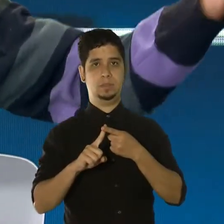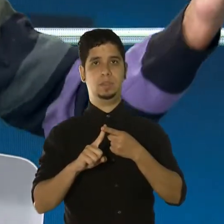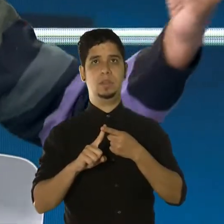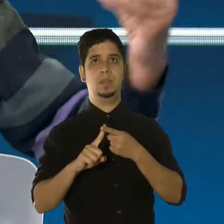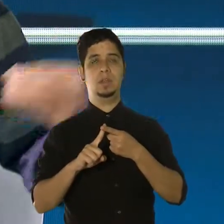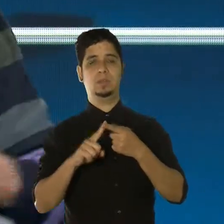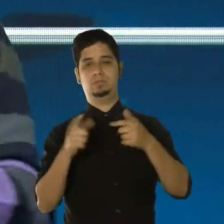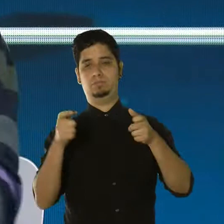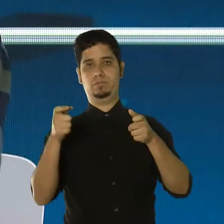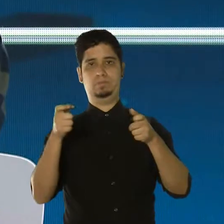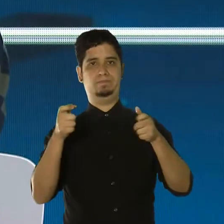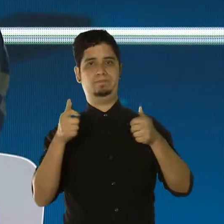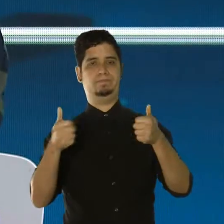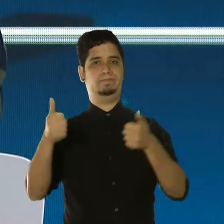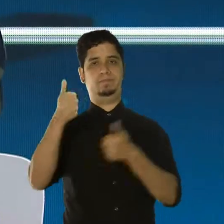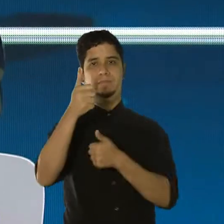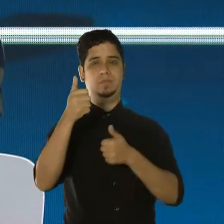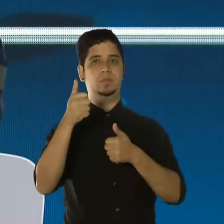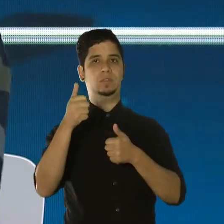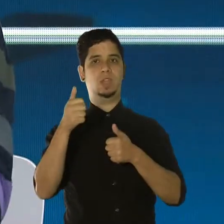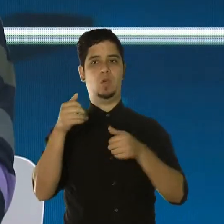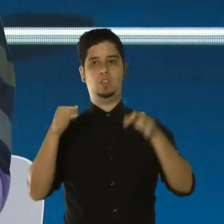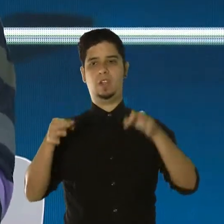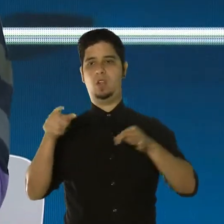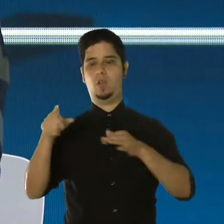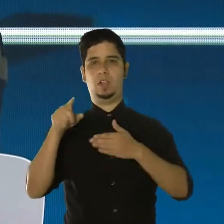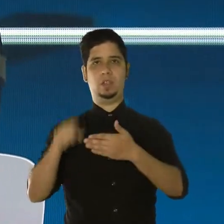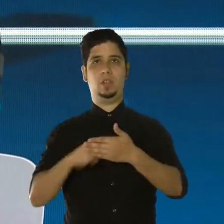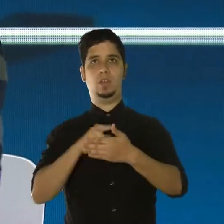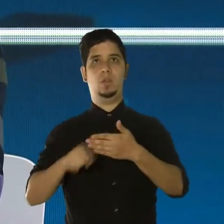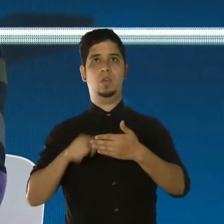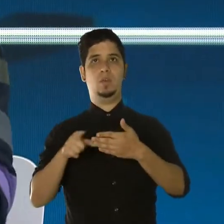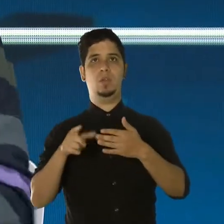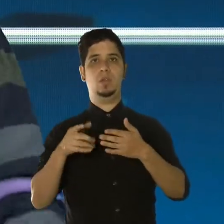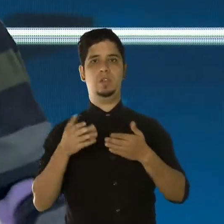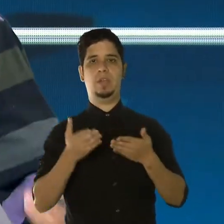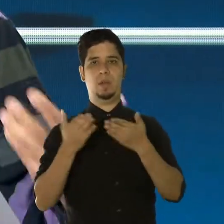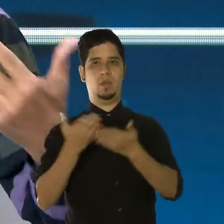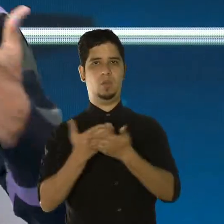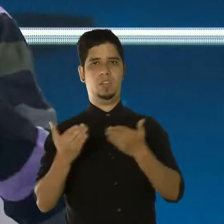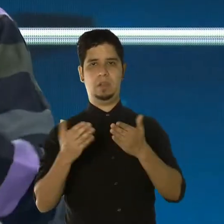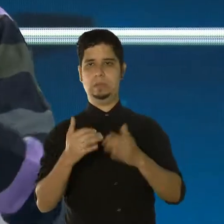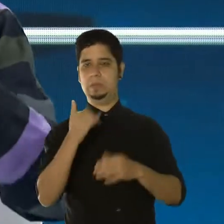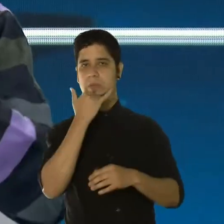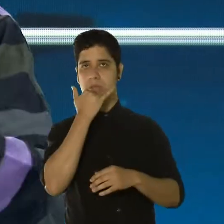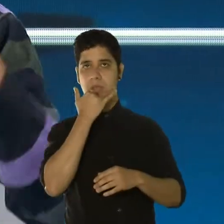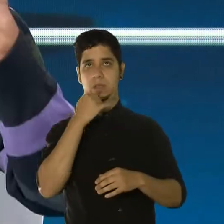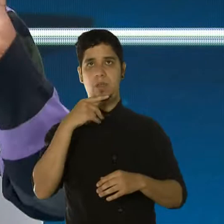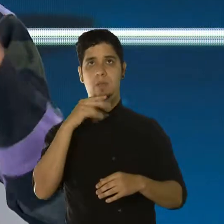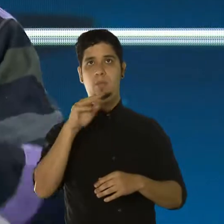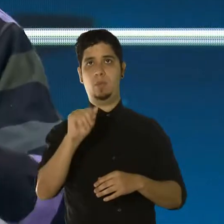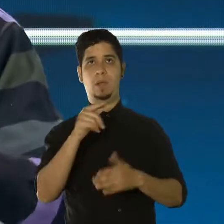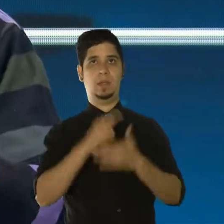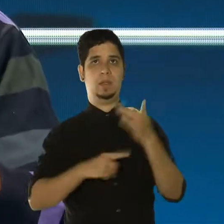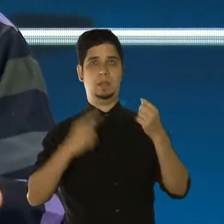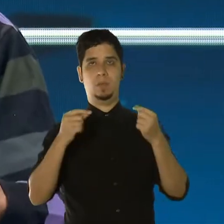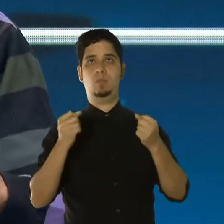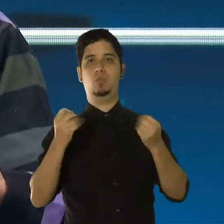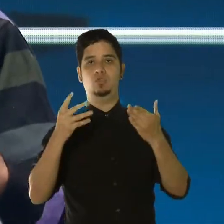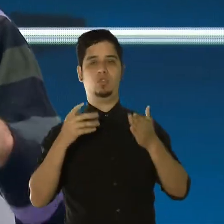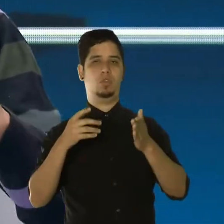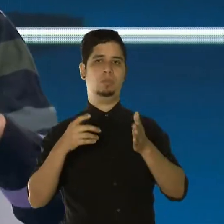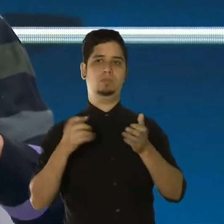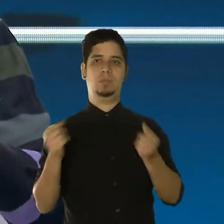de Justicia los criticó por estar llevando casos frívolos. E hicieron a Puma incurrir en muchísimos gastos